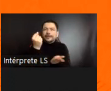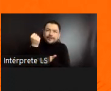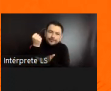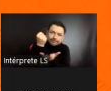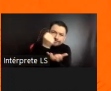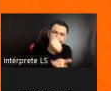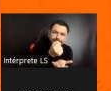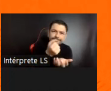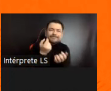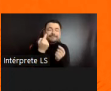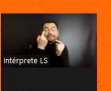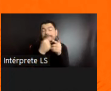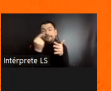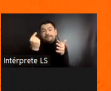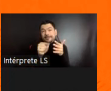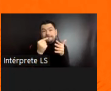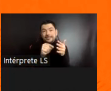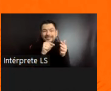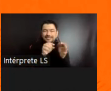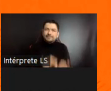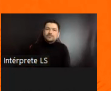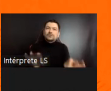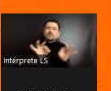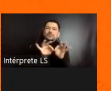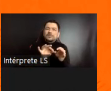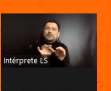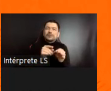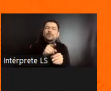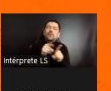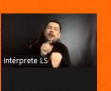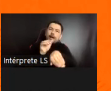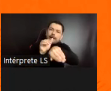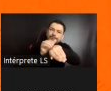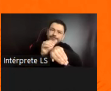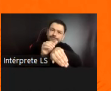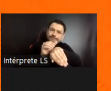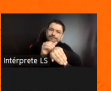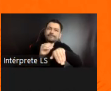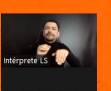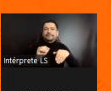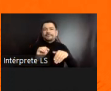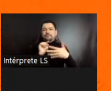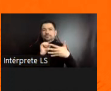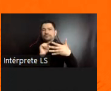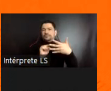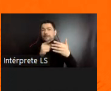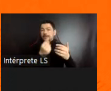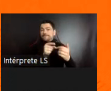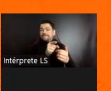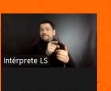podido crear recomendaciones de cómo responder a esto en el